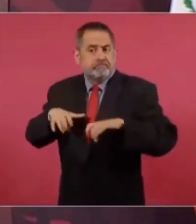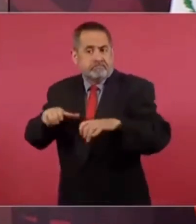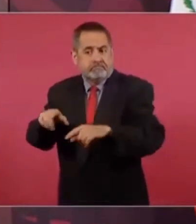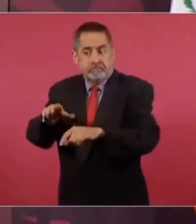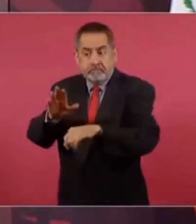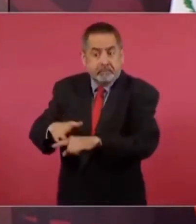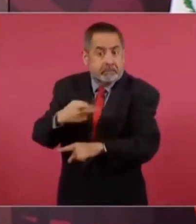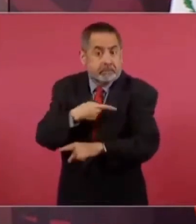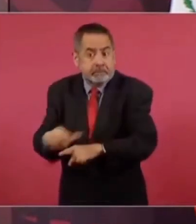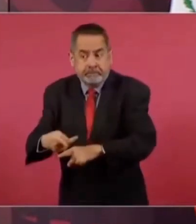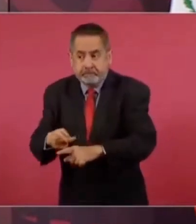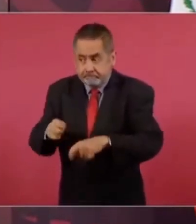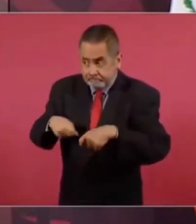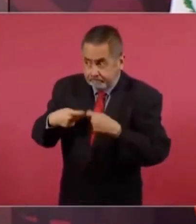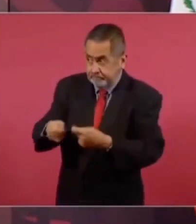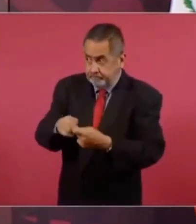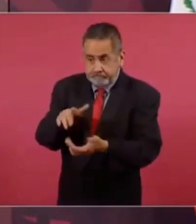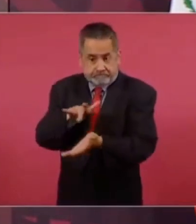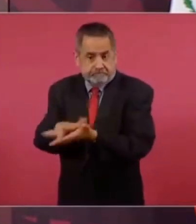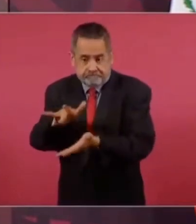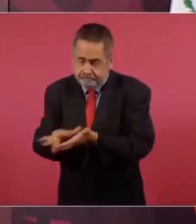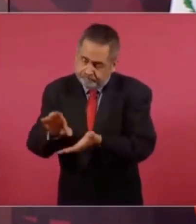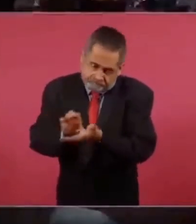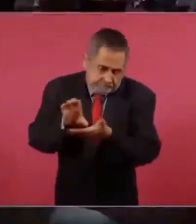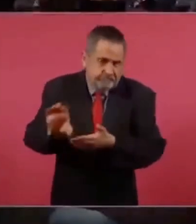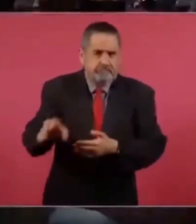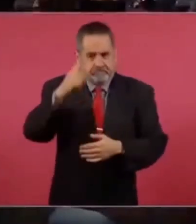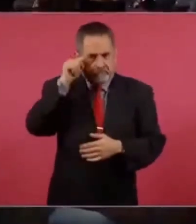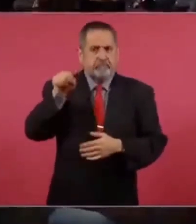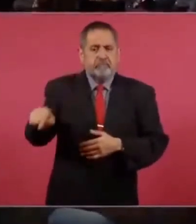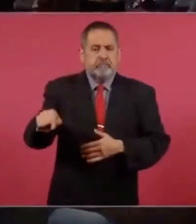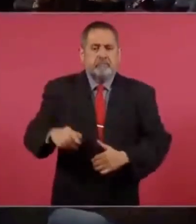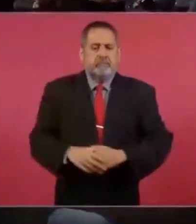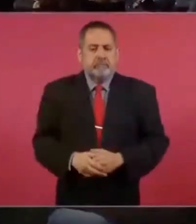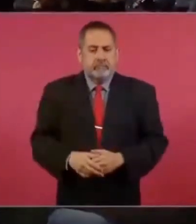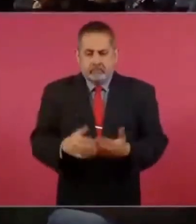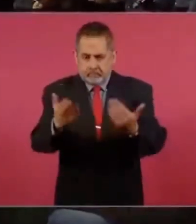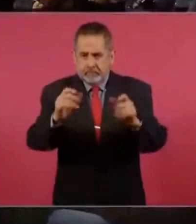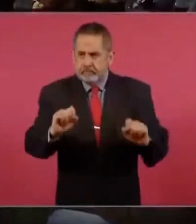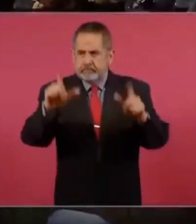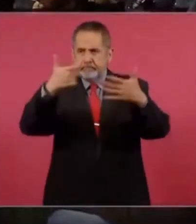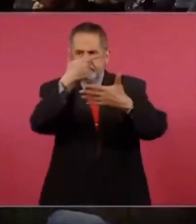pobre, más necesitada. ¿Tienen la lista?